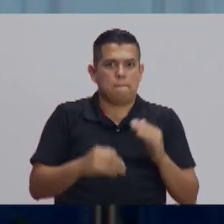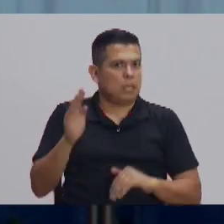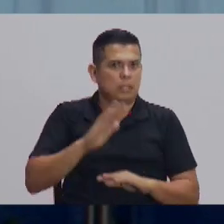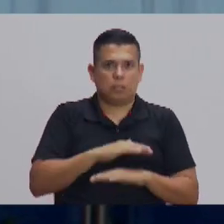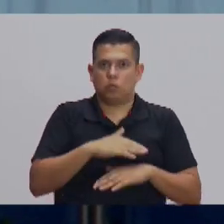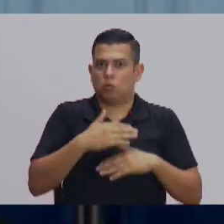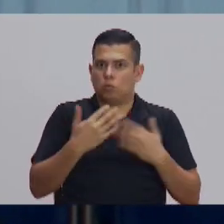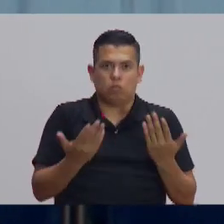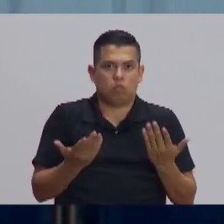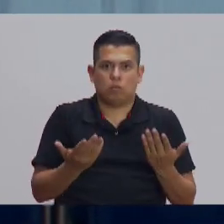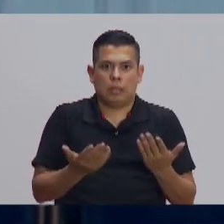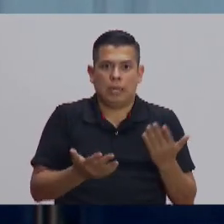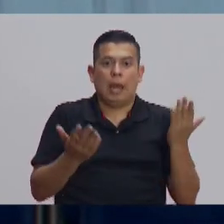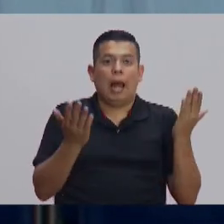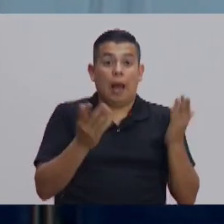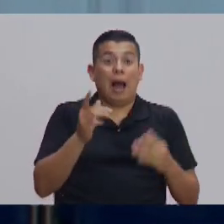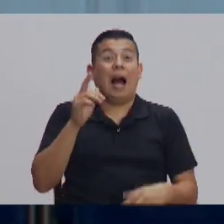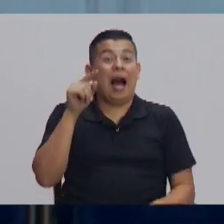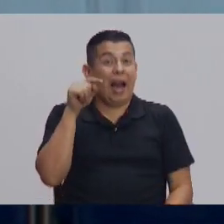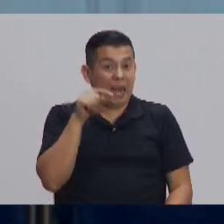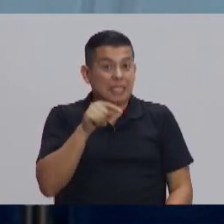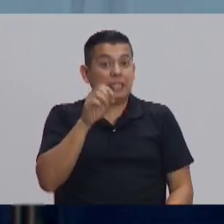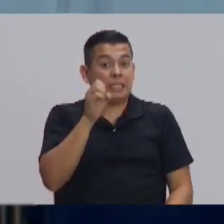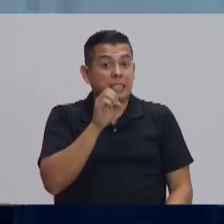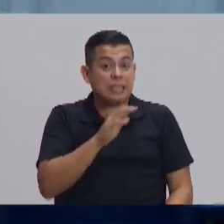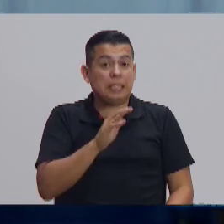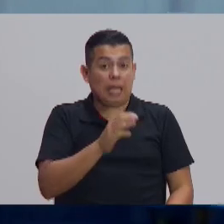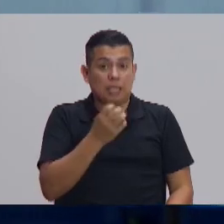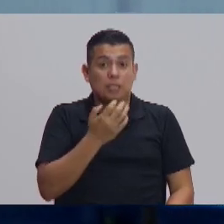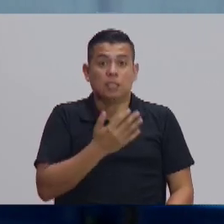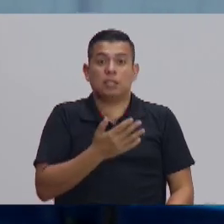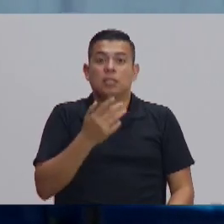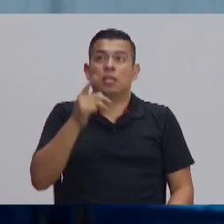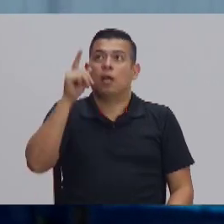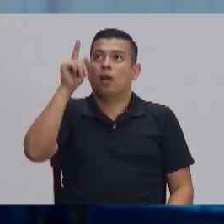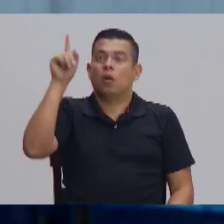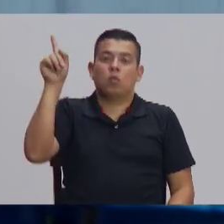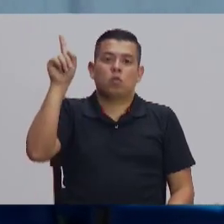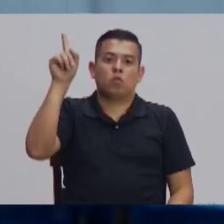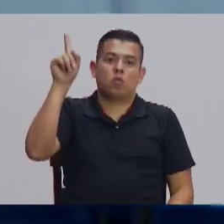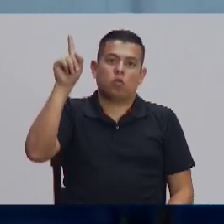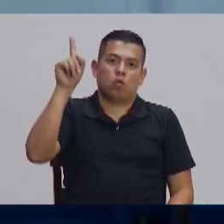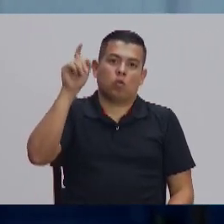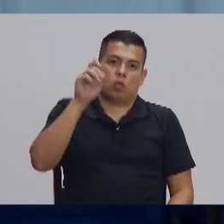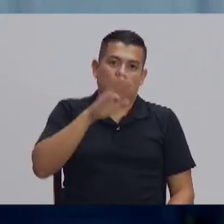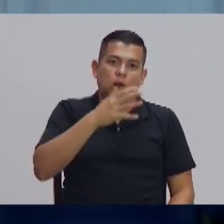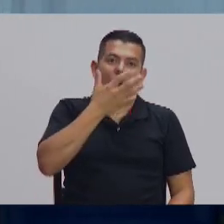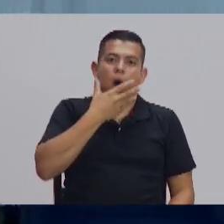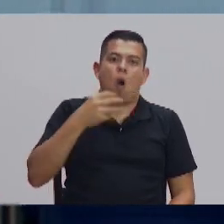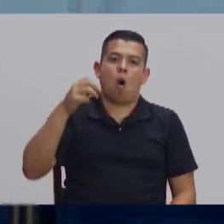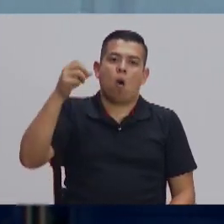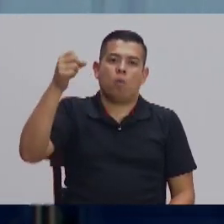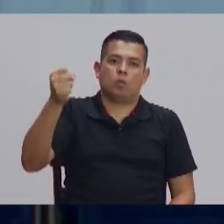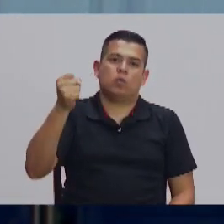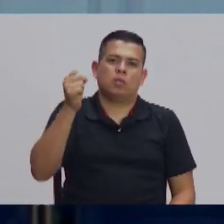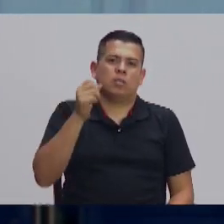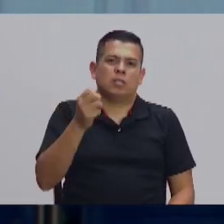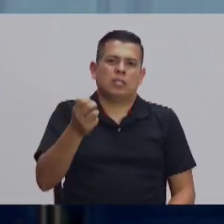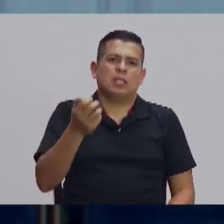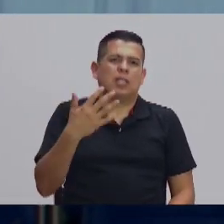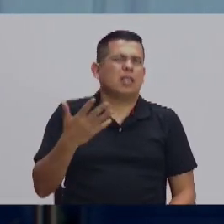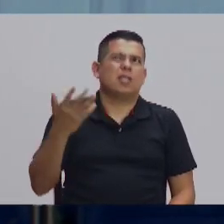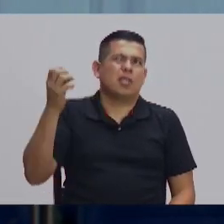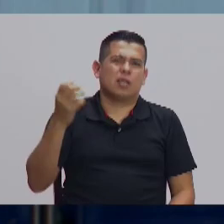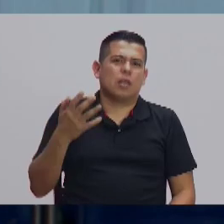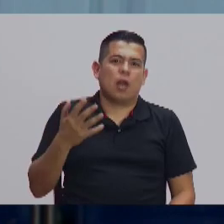porque porque dios en ese capítulo está cumpliendo lo que le había dicho a moisés y que le dijo a